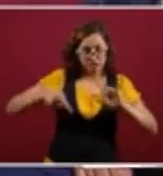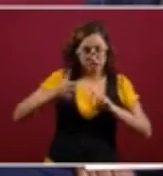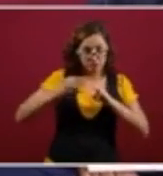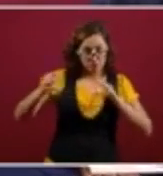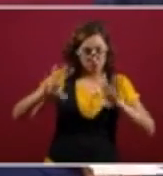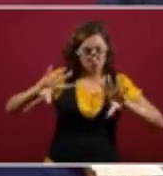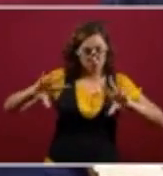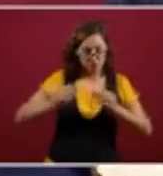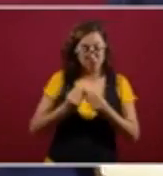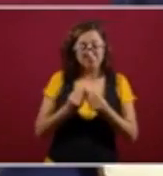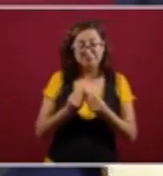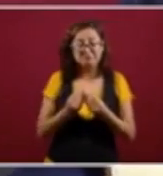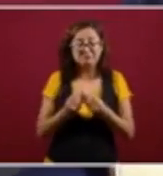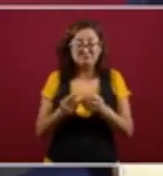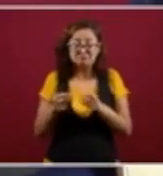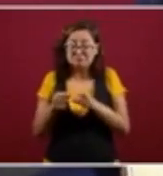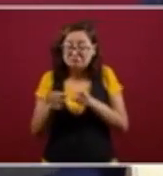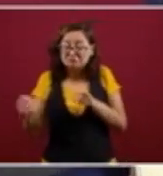cuando mucho,